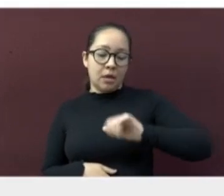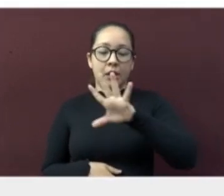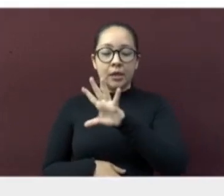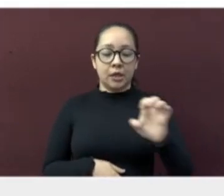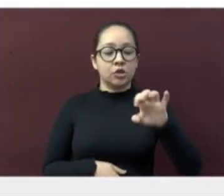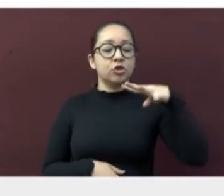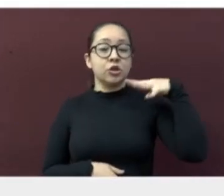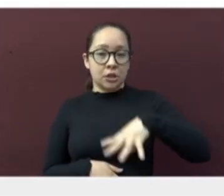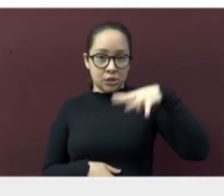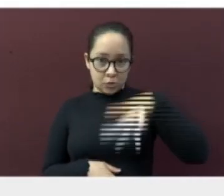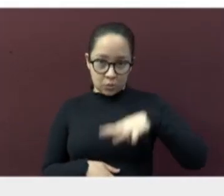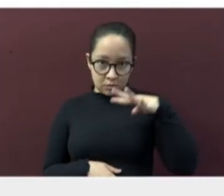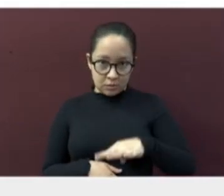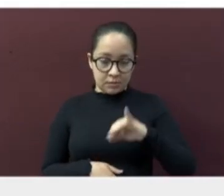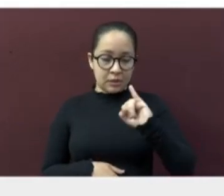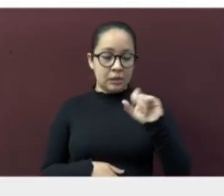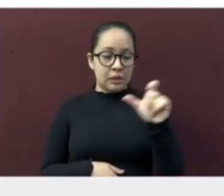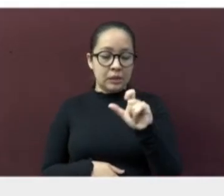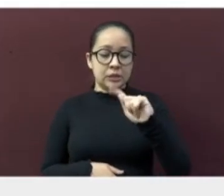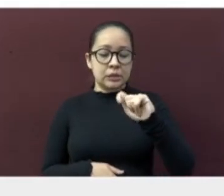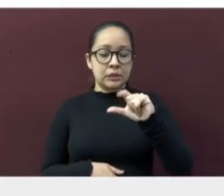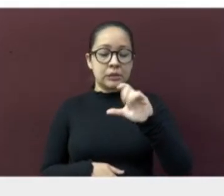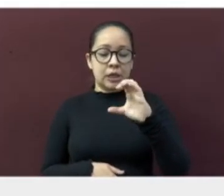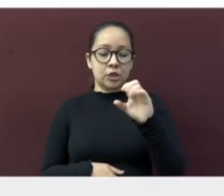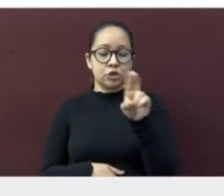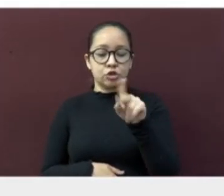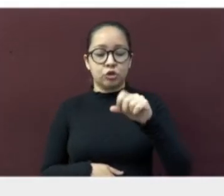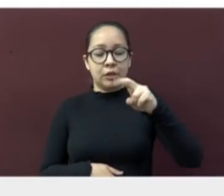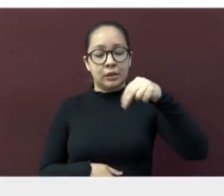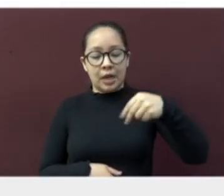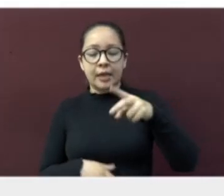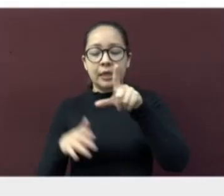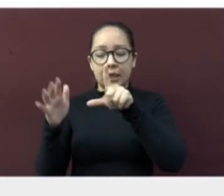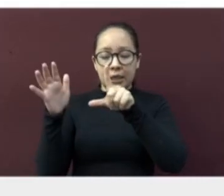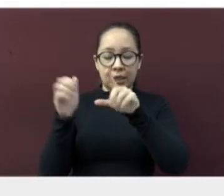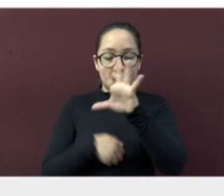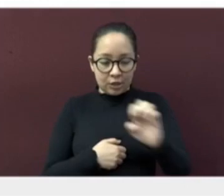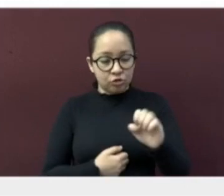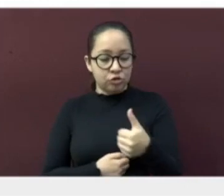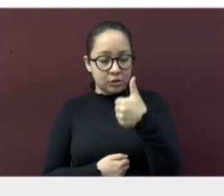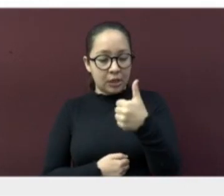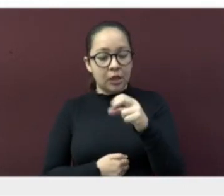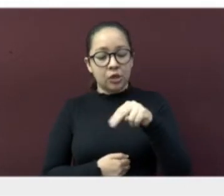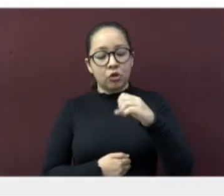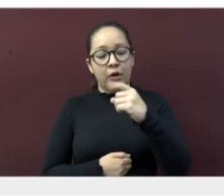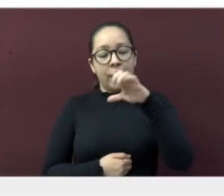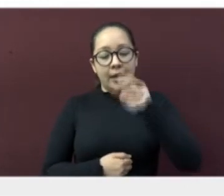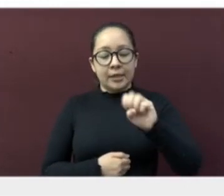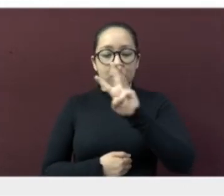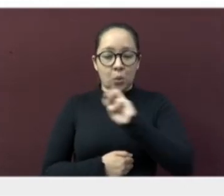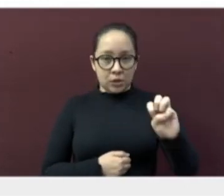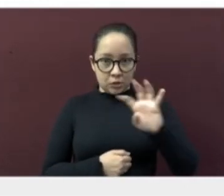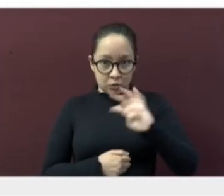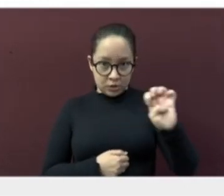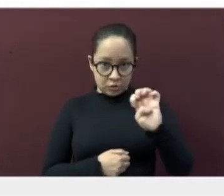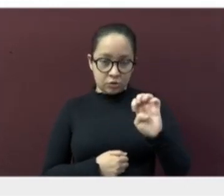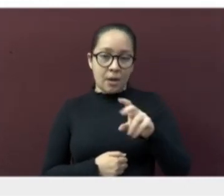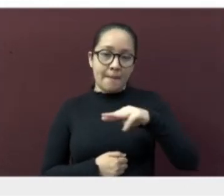519 vista zoquitlán 506 nogales con 400 medellín